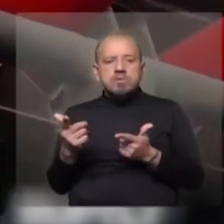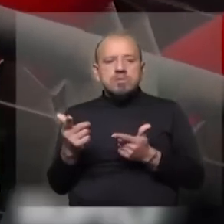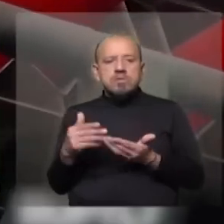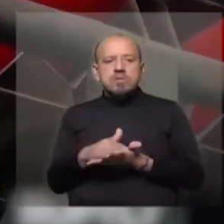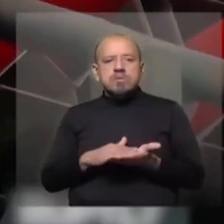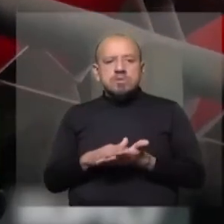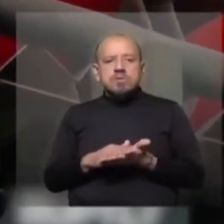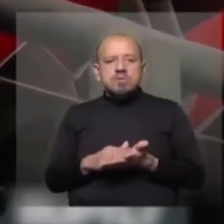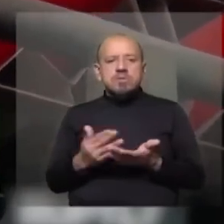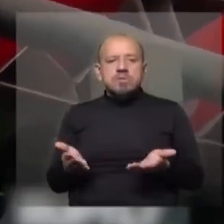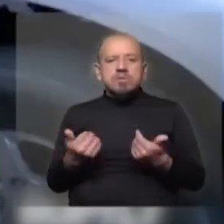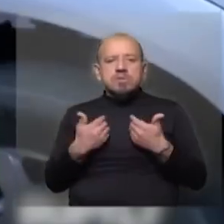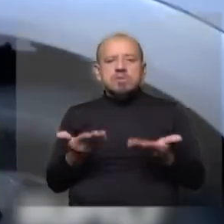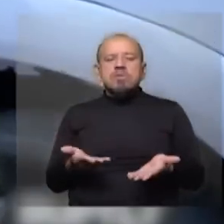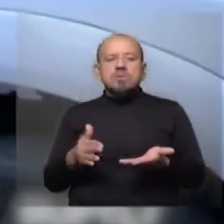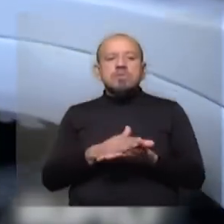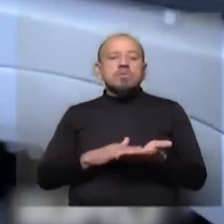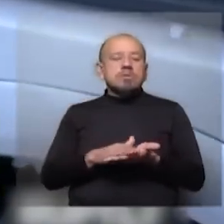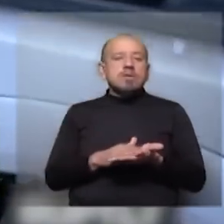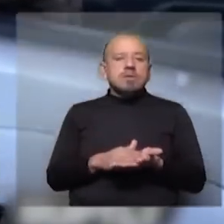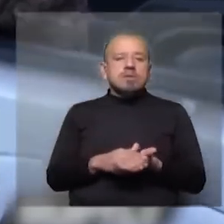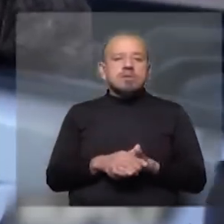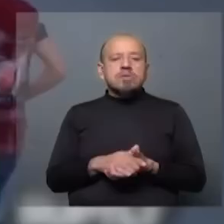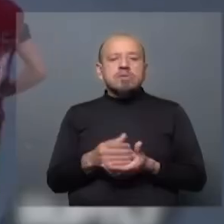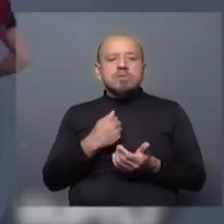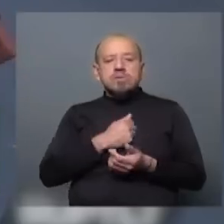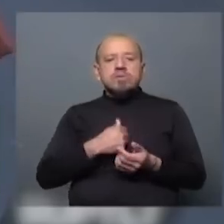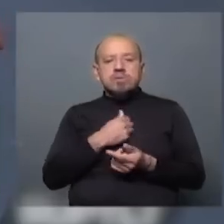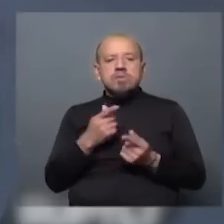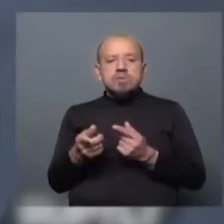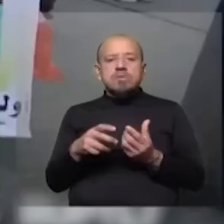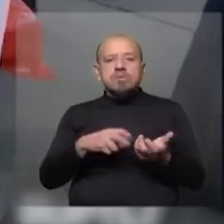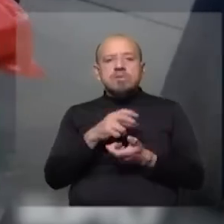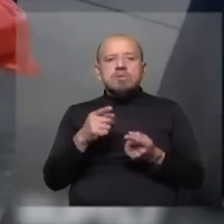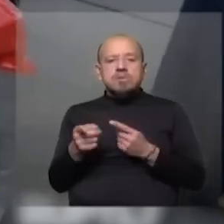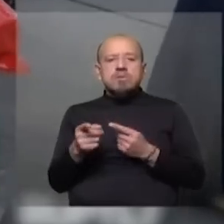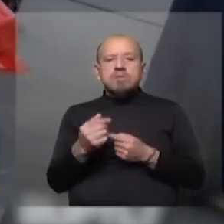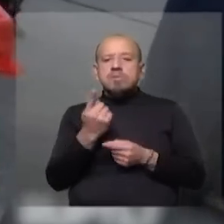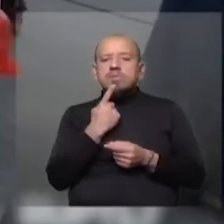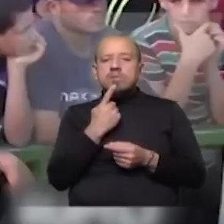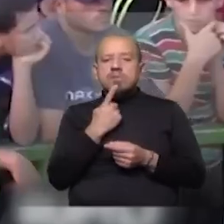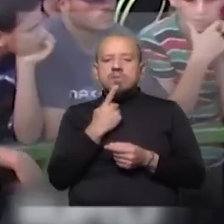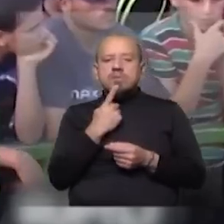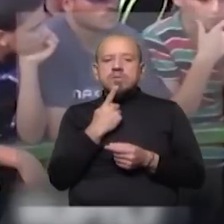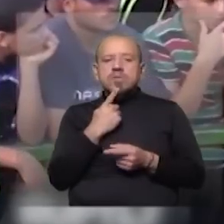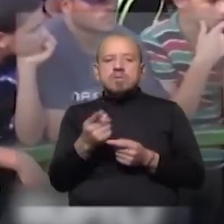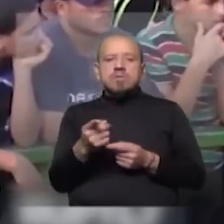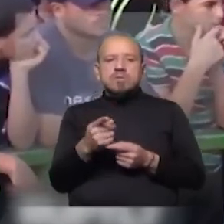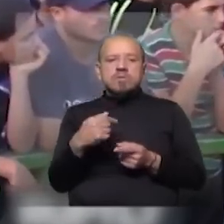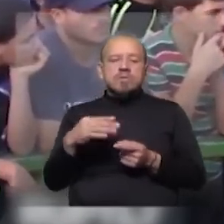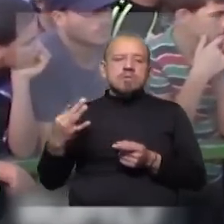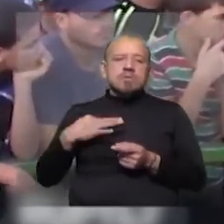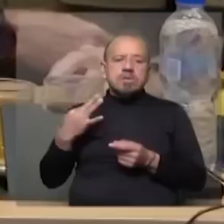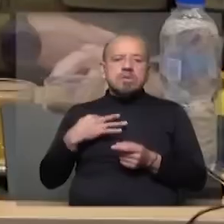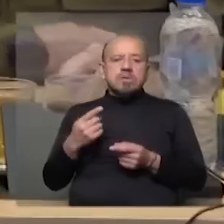ningún beneficio Más allá del sufrimiento que les implica todo esto es víctima de de un conflicto político de de larga Data